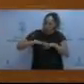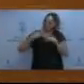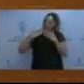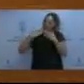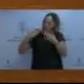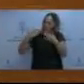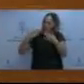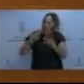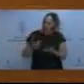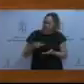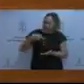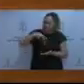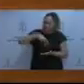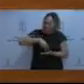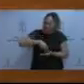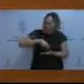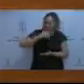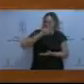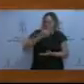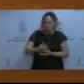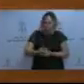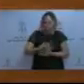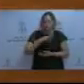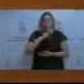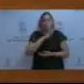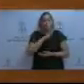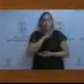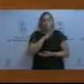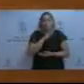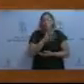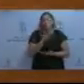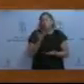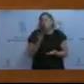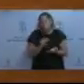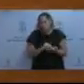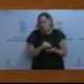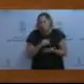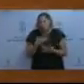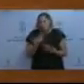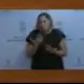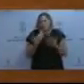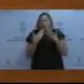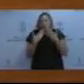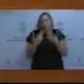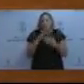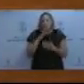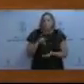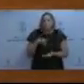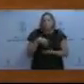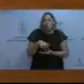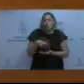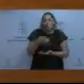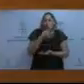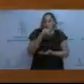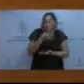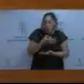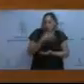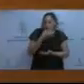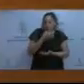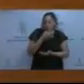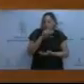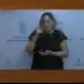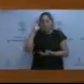tuve yo ese descuido de evitar lo obvio, pues muchas gracias por asistir hoy aquí. Porque escuchando al consejero de la Presidencia, todas las